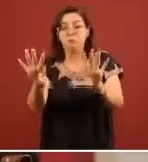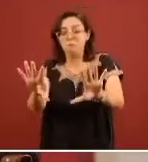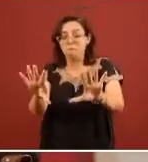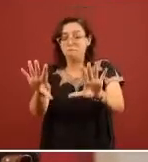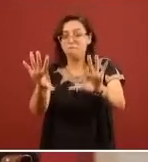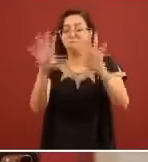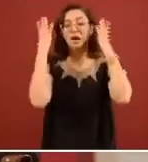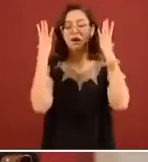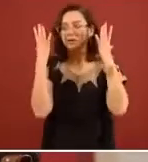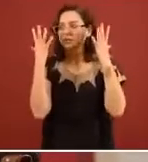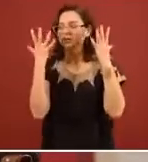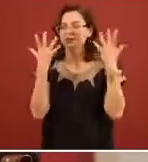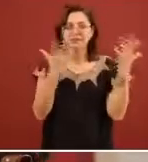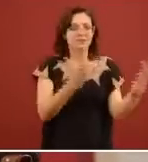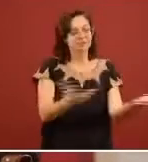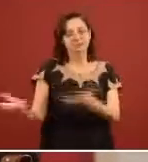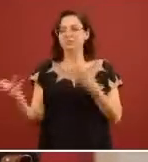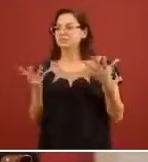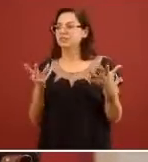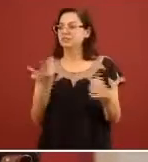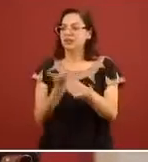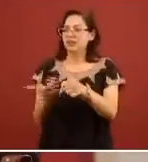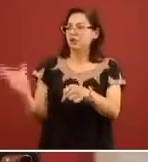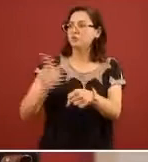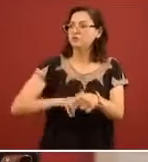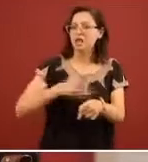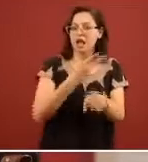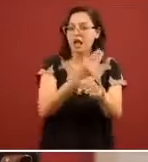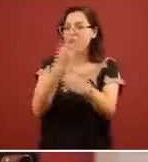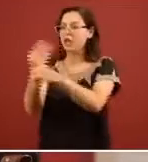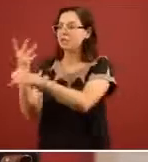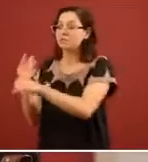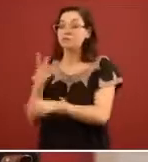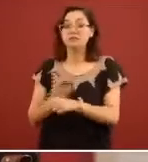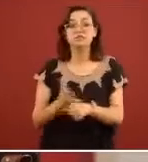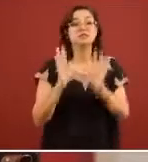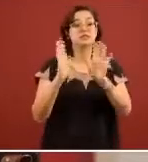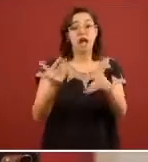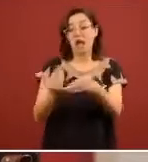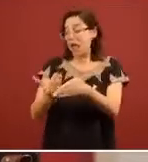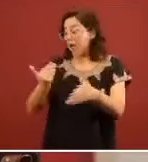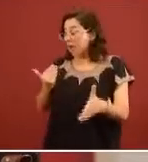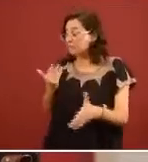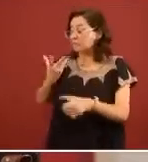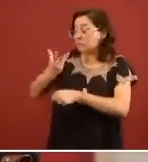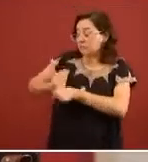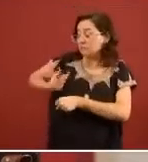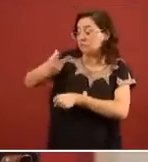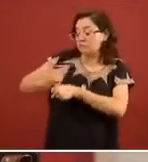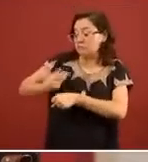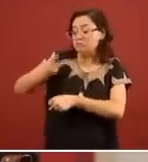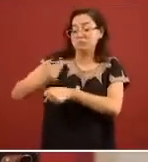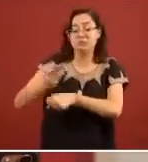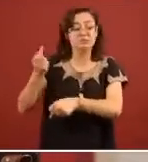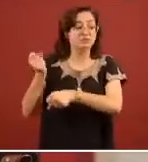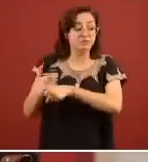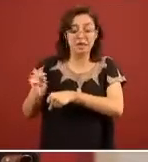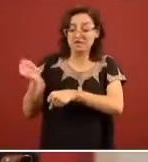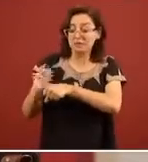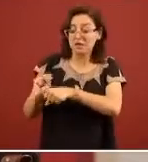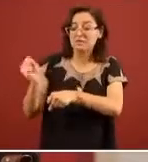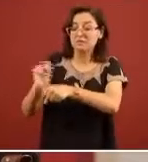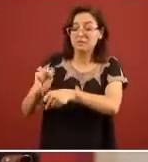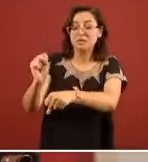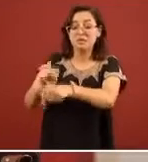no permita la adaptación del sistema de salud, a pesar de que llevamos semanas en el proceso de reconversión, y